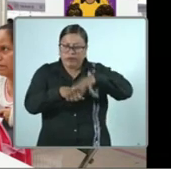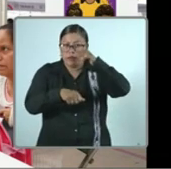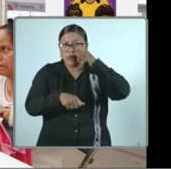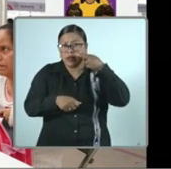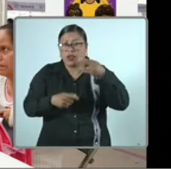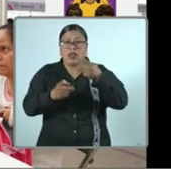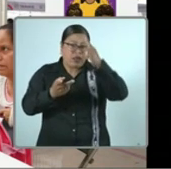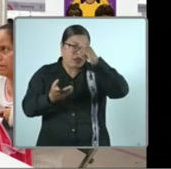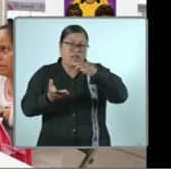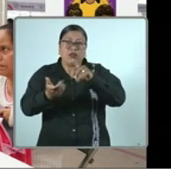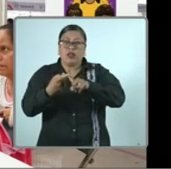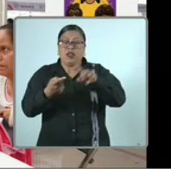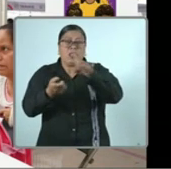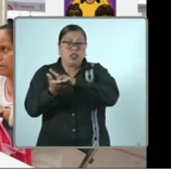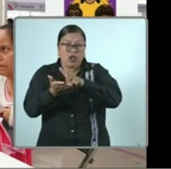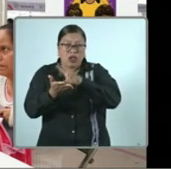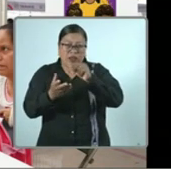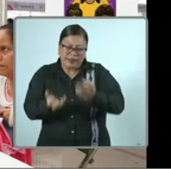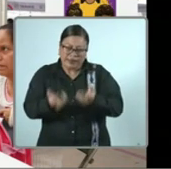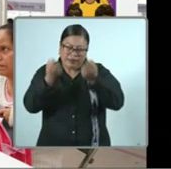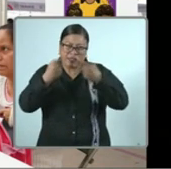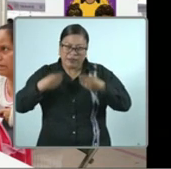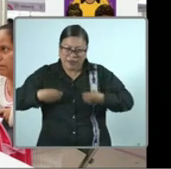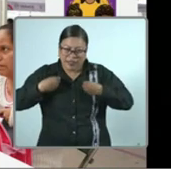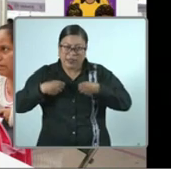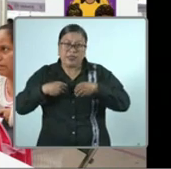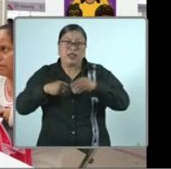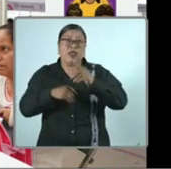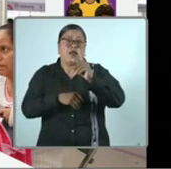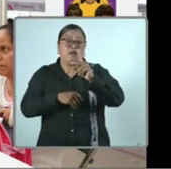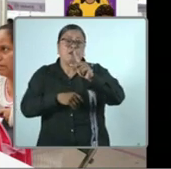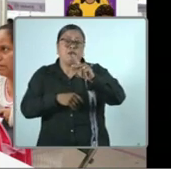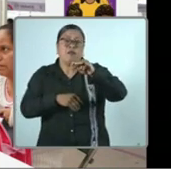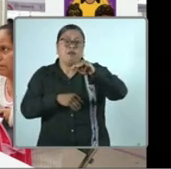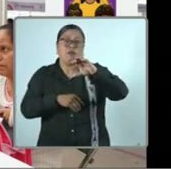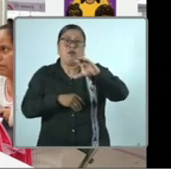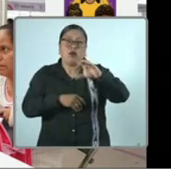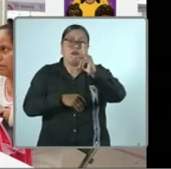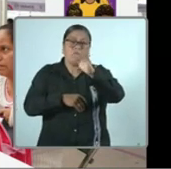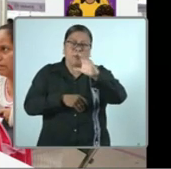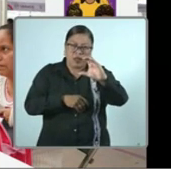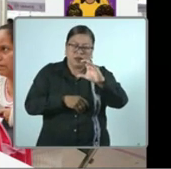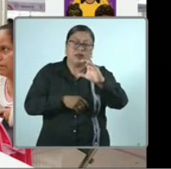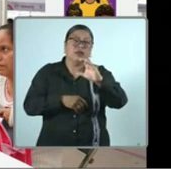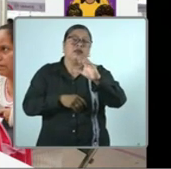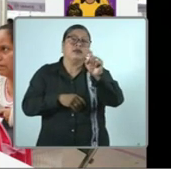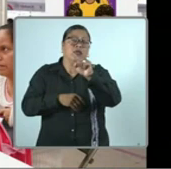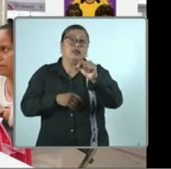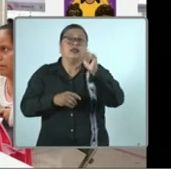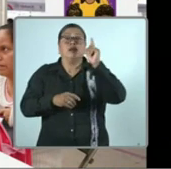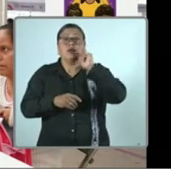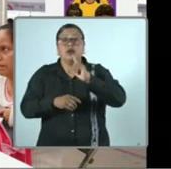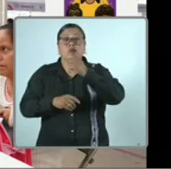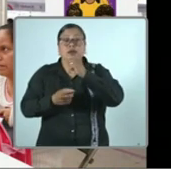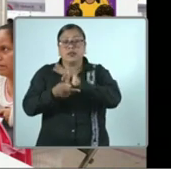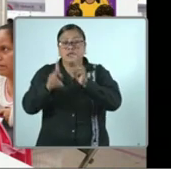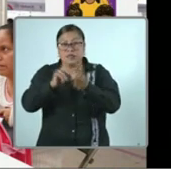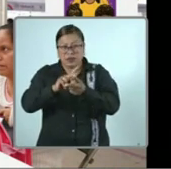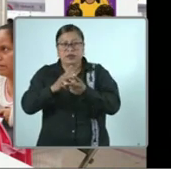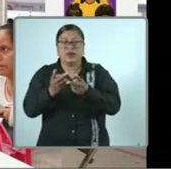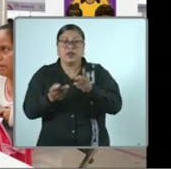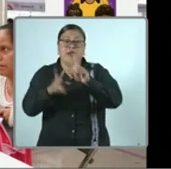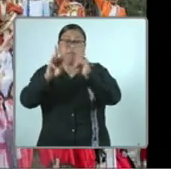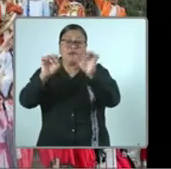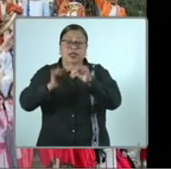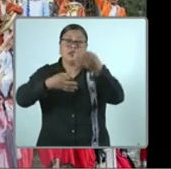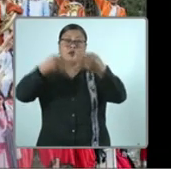jornada sin drogas salvas tu vida las redes mcp vecinas y vecinos por la paz las jornadas de paz y Justicia